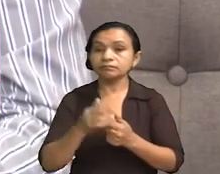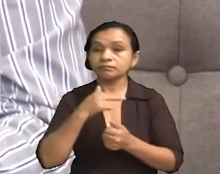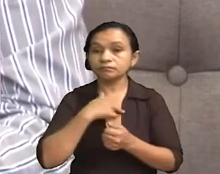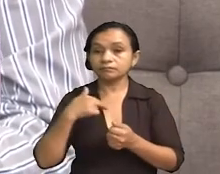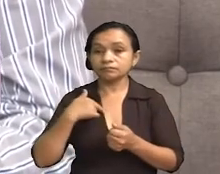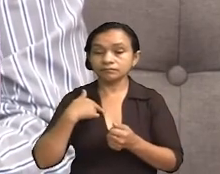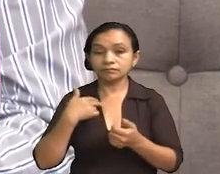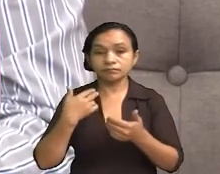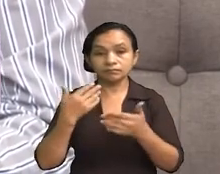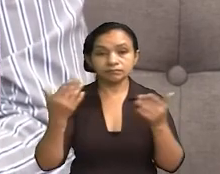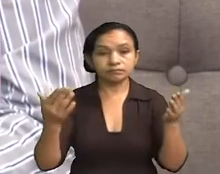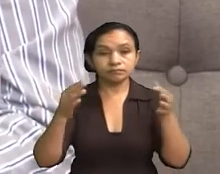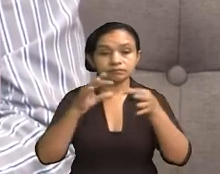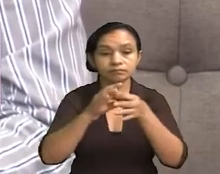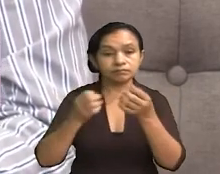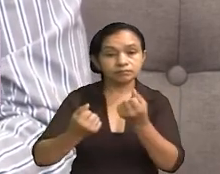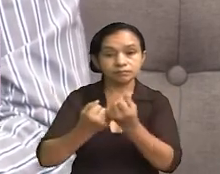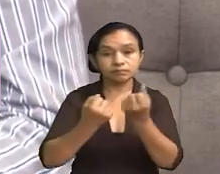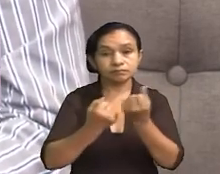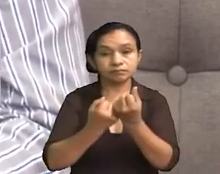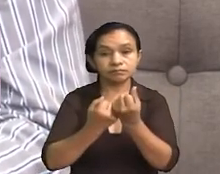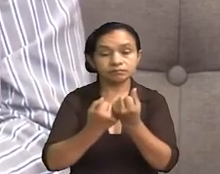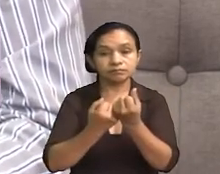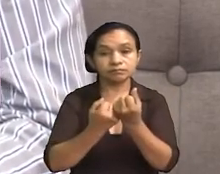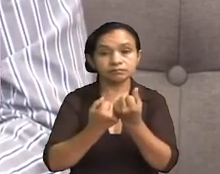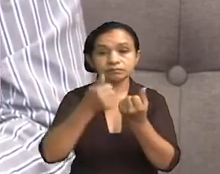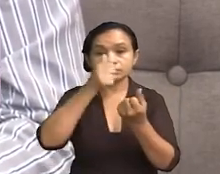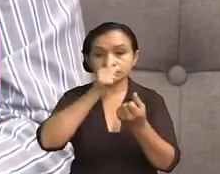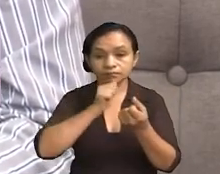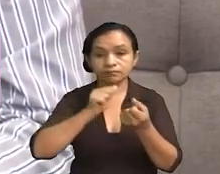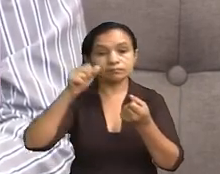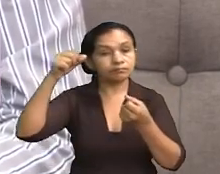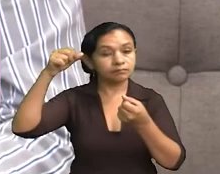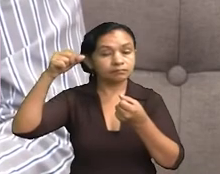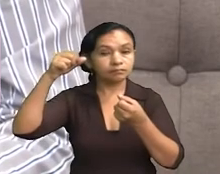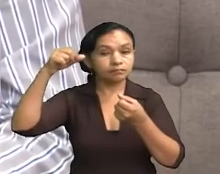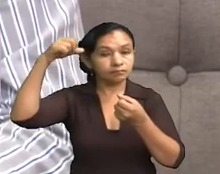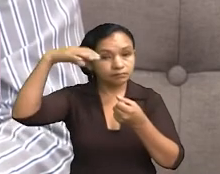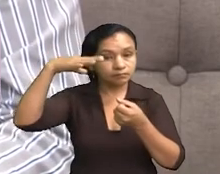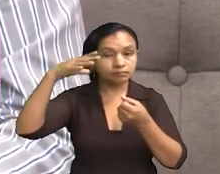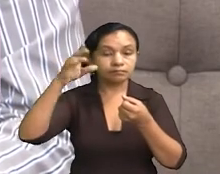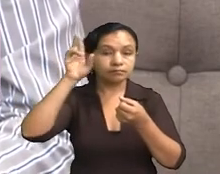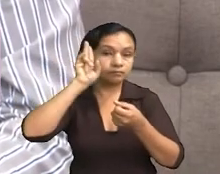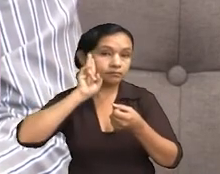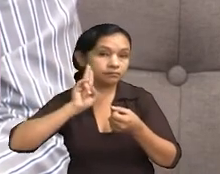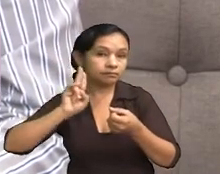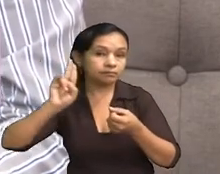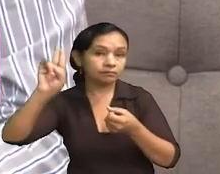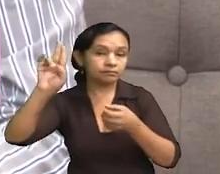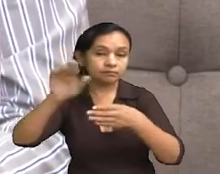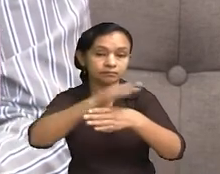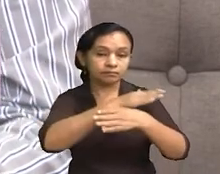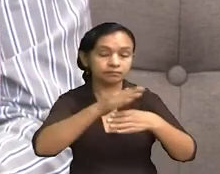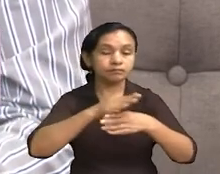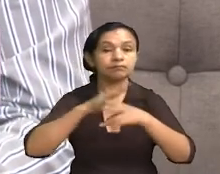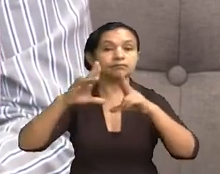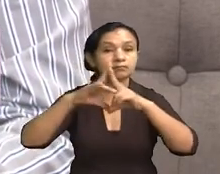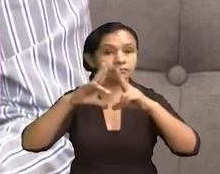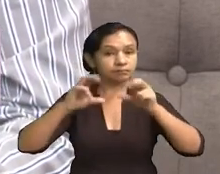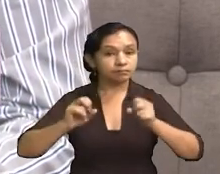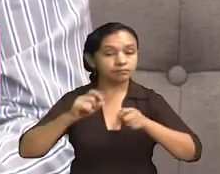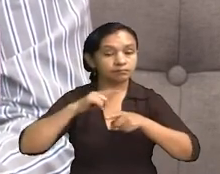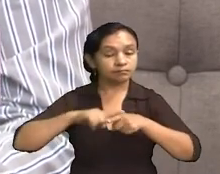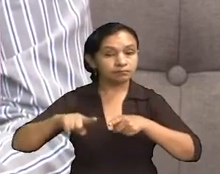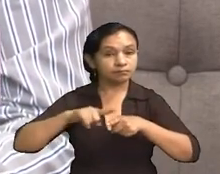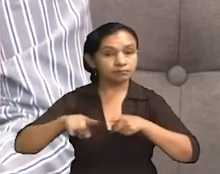asegurando como parte de los subsidios de agua, luz, teléfono a las universidades públicas de nuestro país.